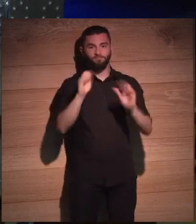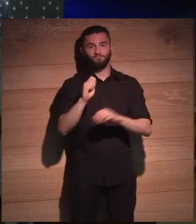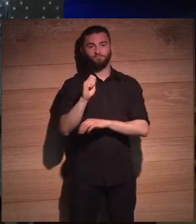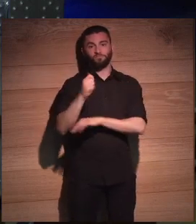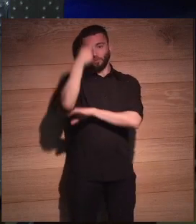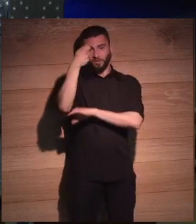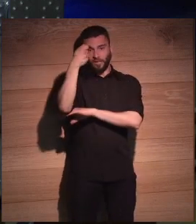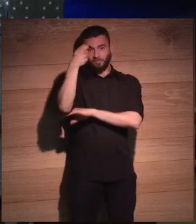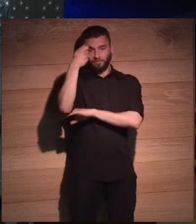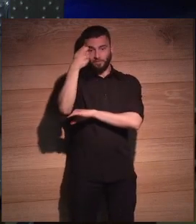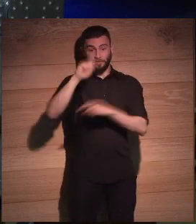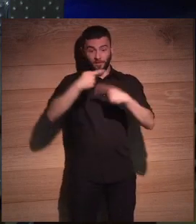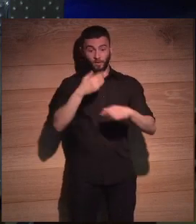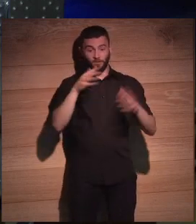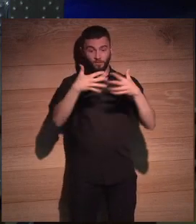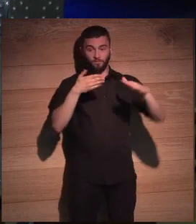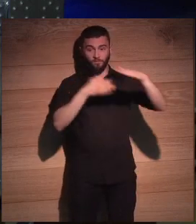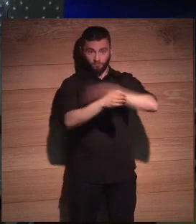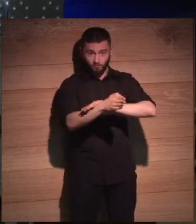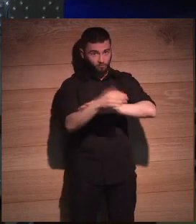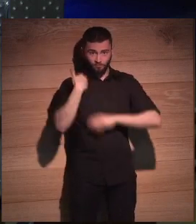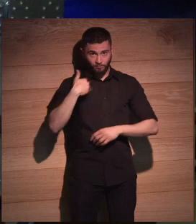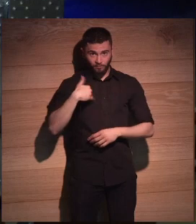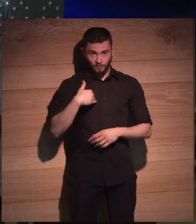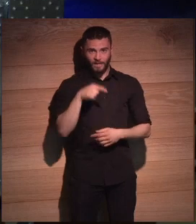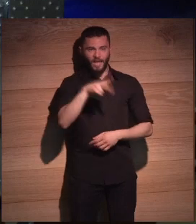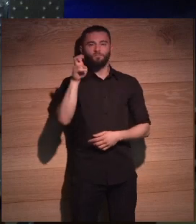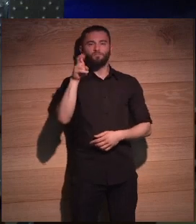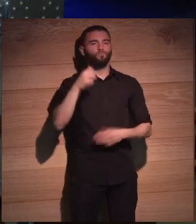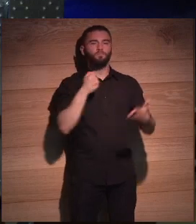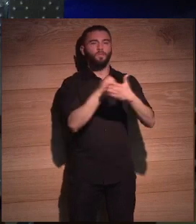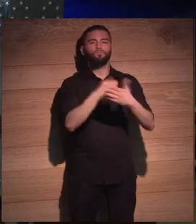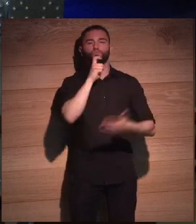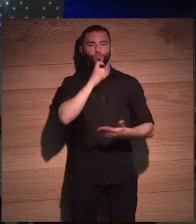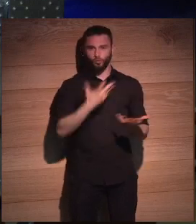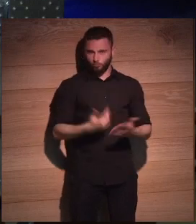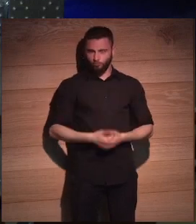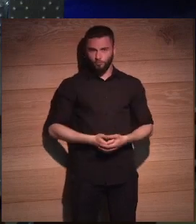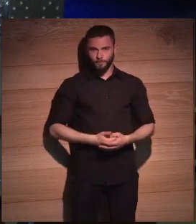y después, una vez que accedemos a Internet, cómo podemos sacar el mejor partido de lo que ahí tenemos.